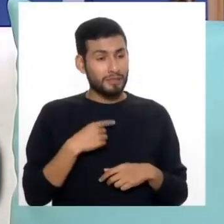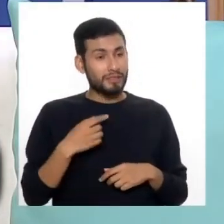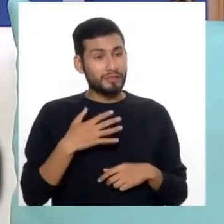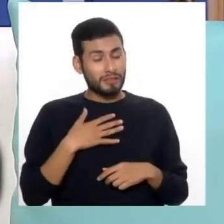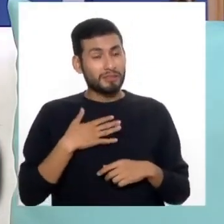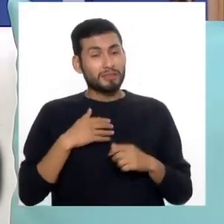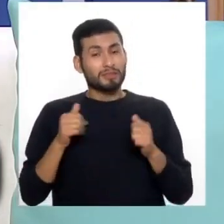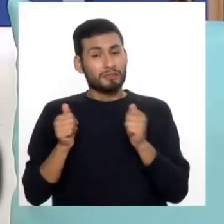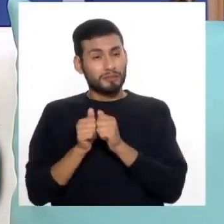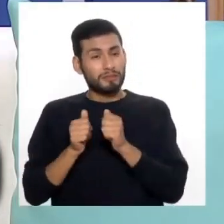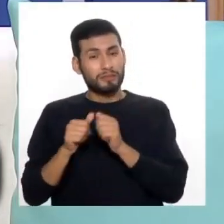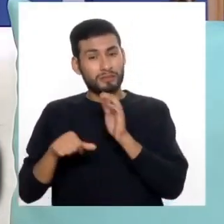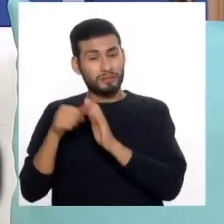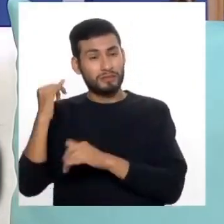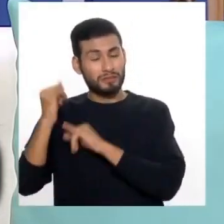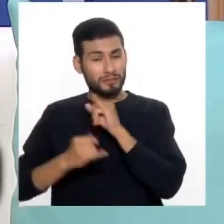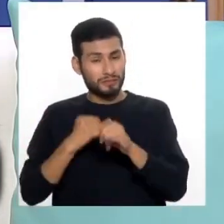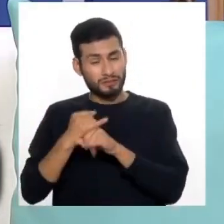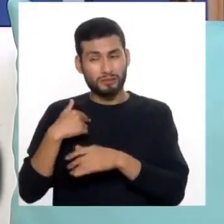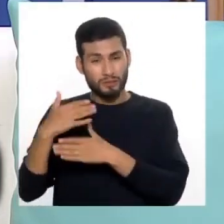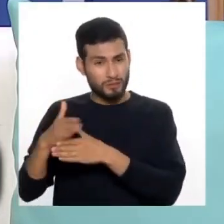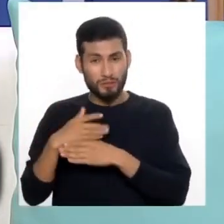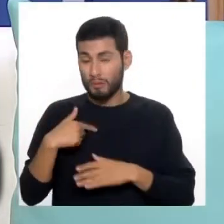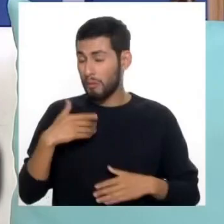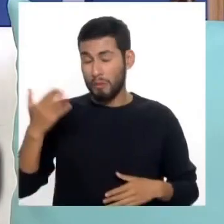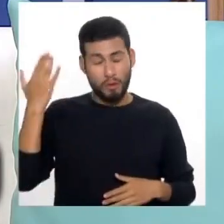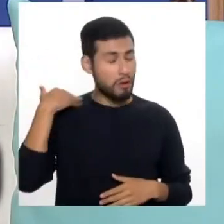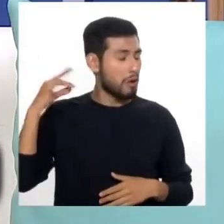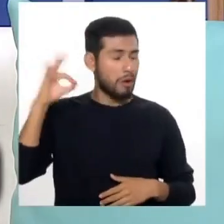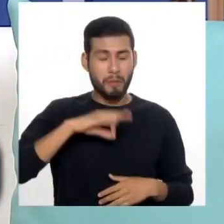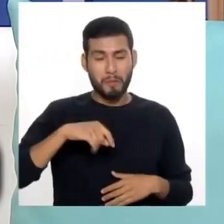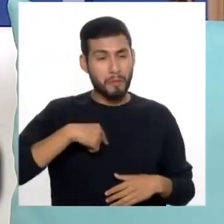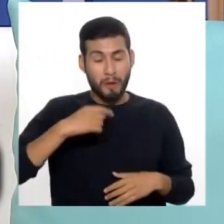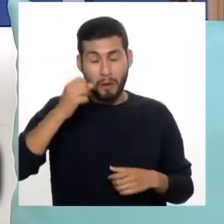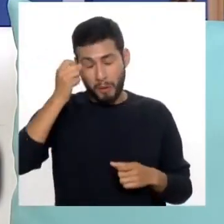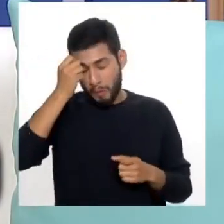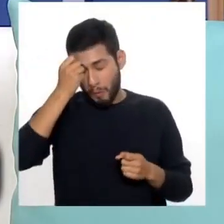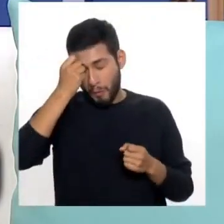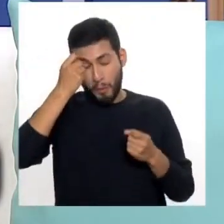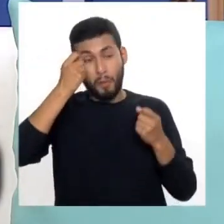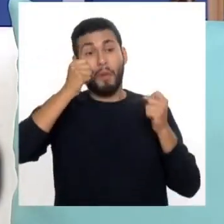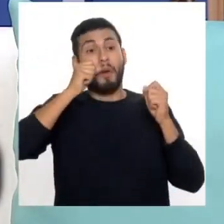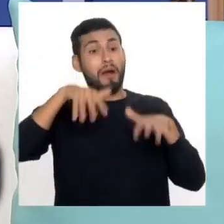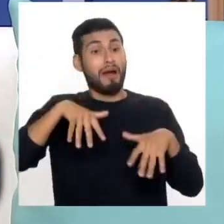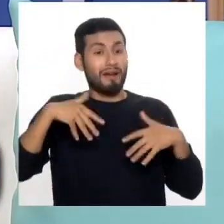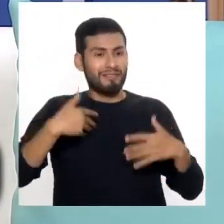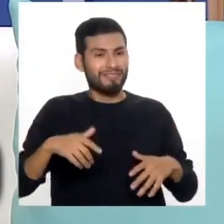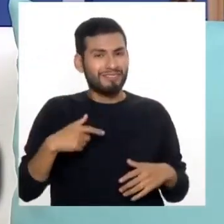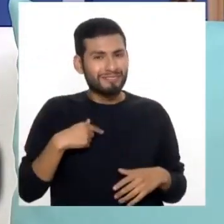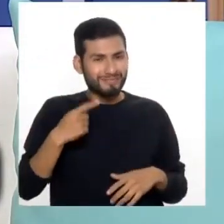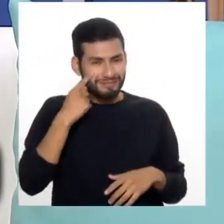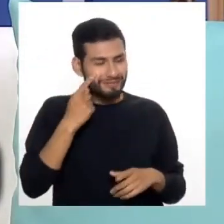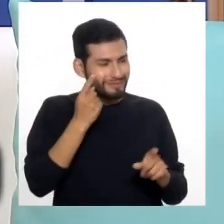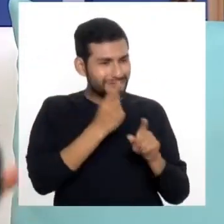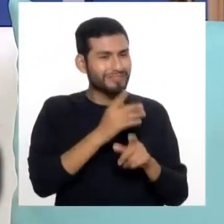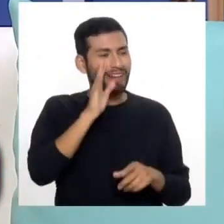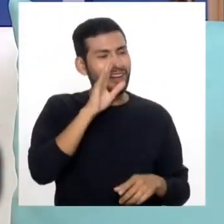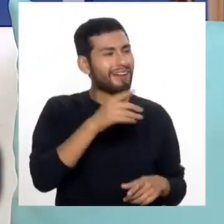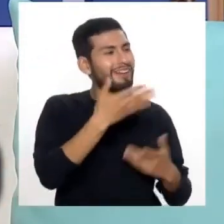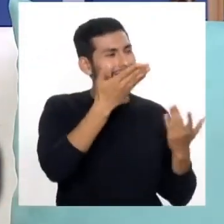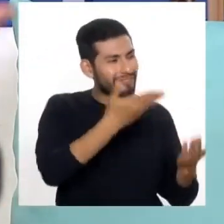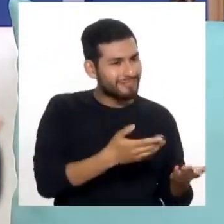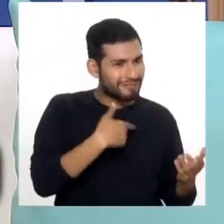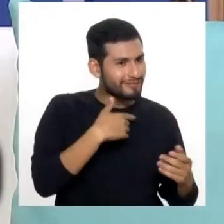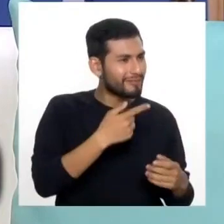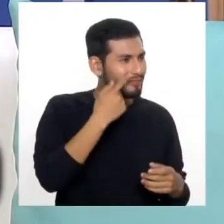realizando colaboraciones con artistas internacionales que nunca en la vida jamás imaginé poder hasta solo conocerlos o decirle qué tal maestro